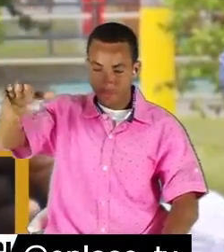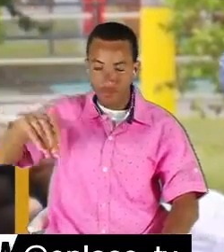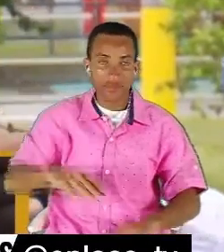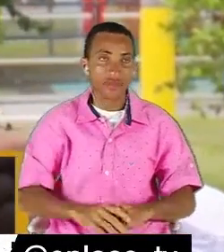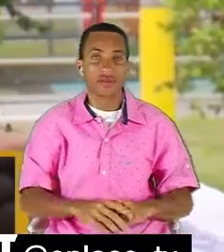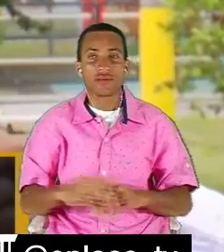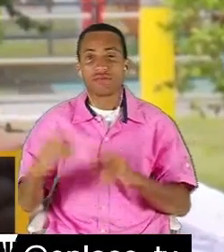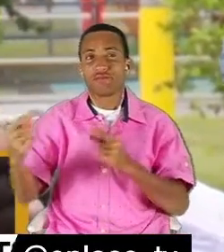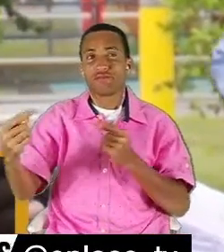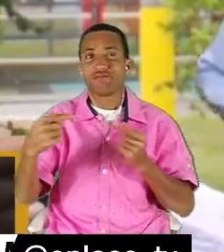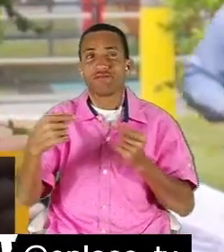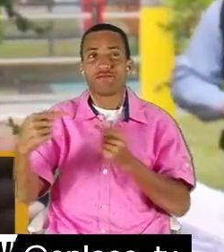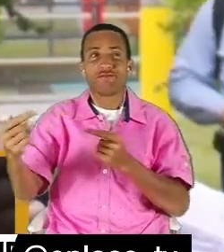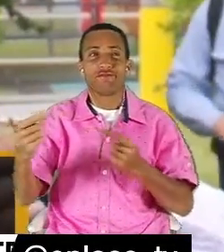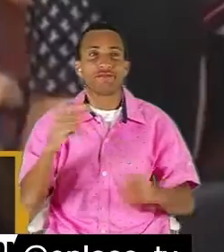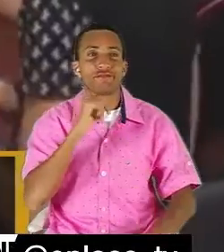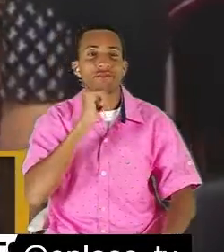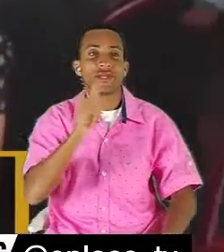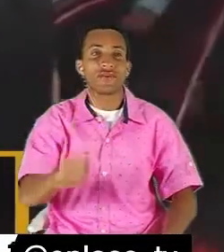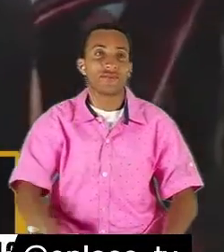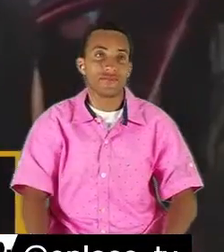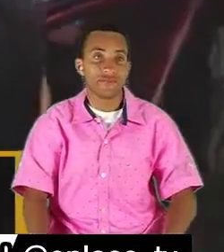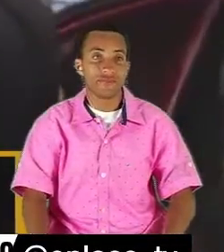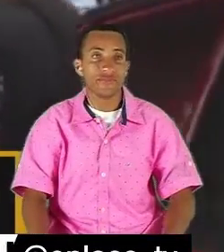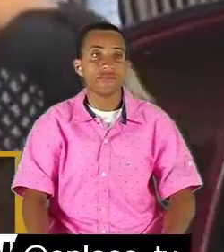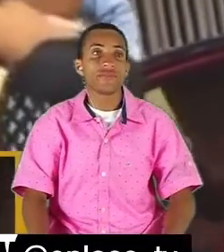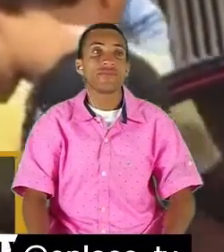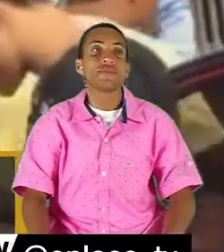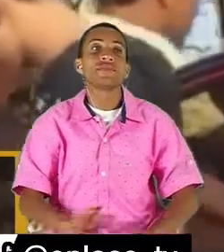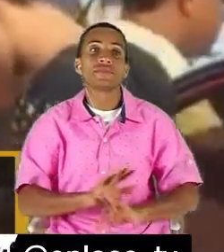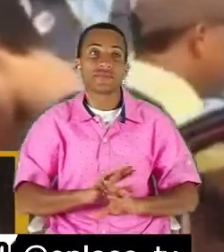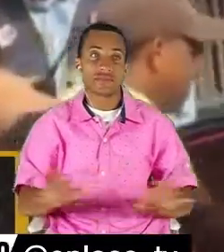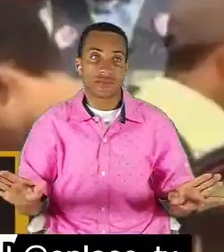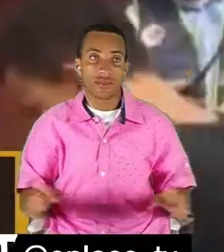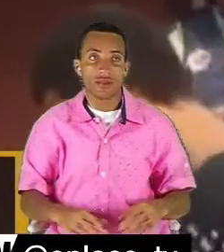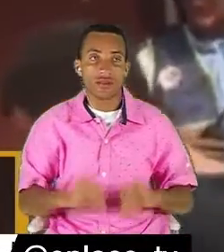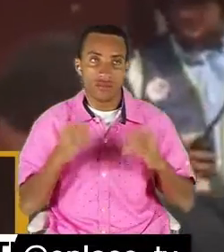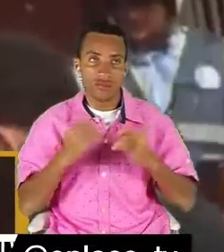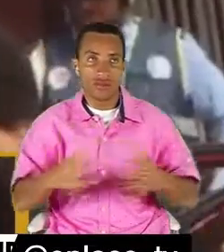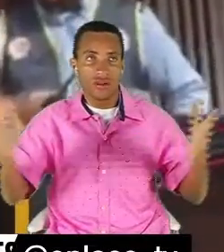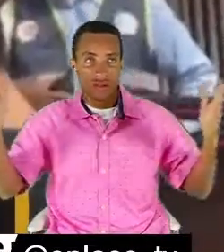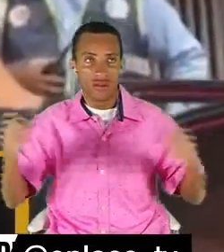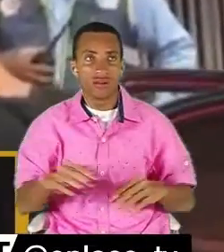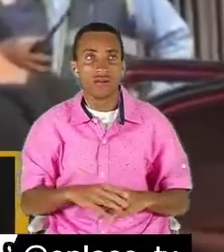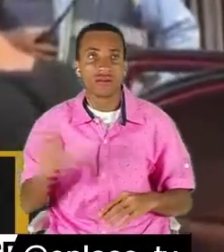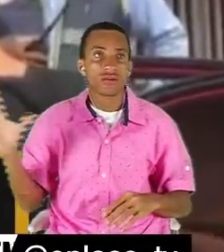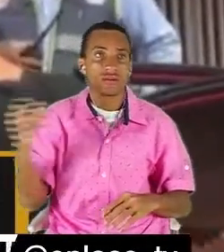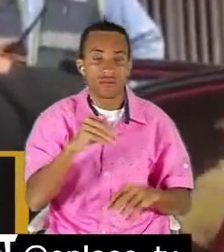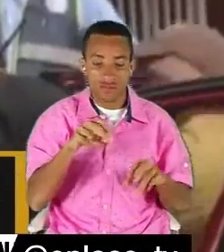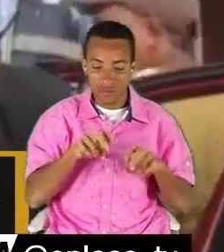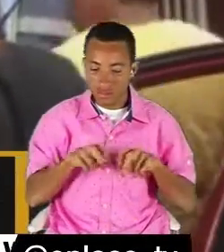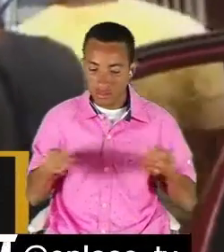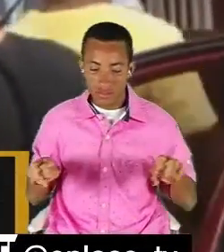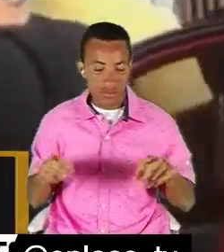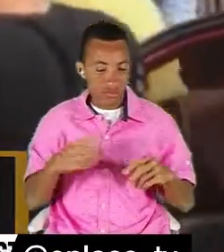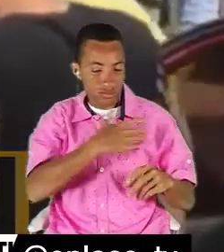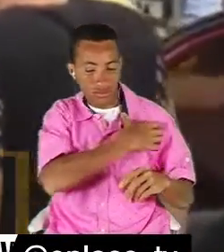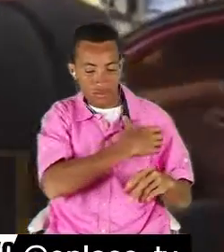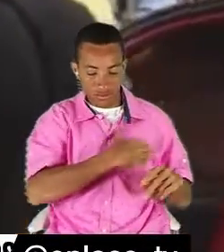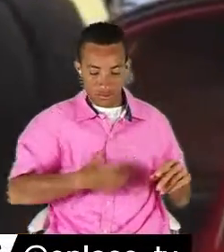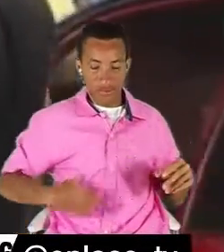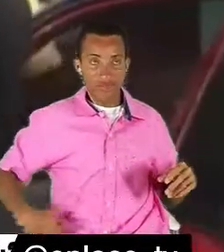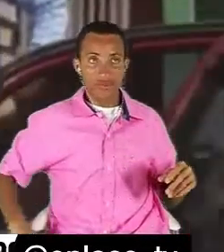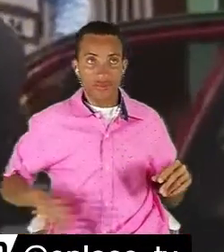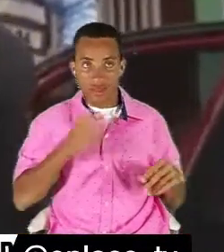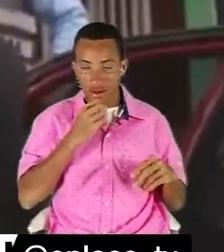comenzó en esa situación. La infracción de la que fue motivo de reclamos de la usuaria se debió a que los ocupantes del puesto trasero no llevaban el cinturón